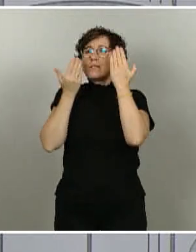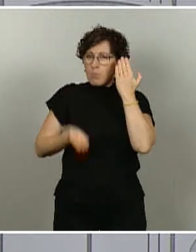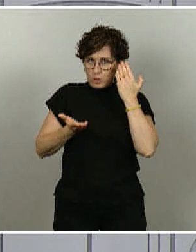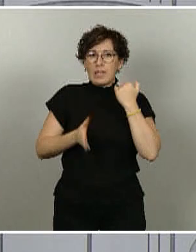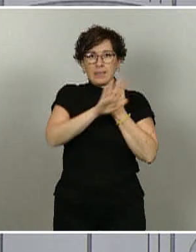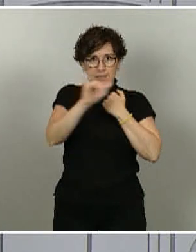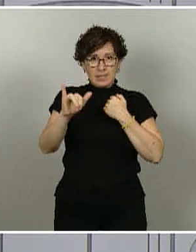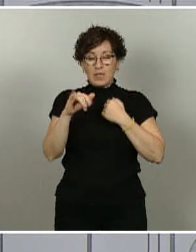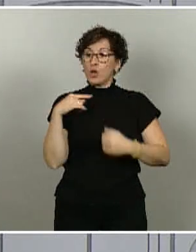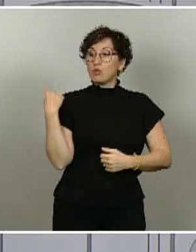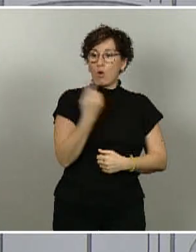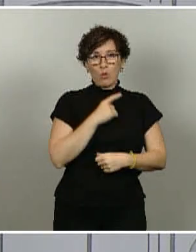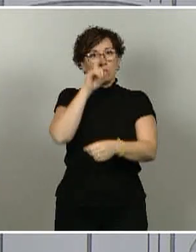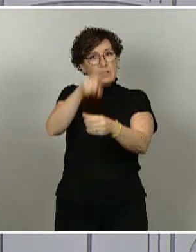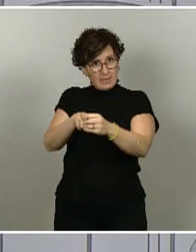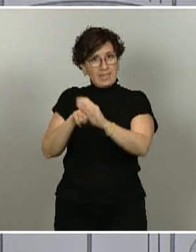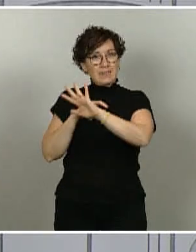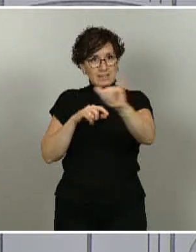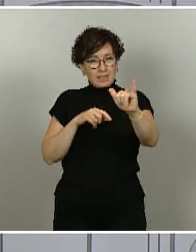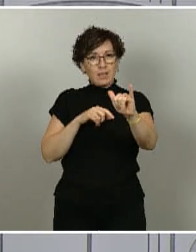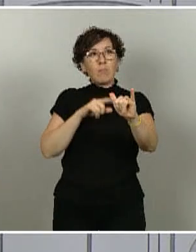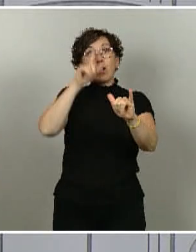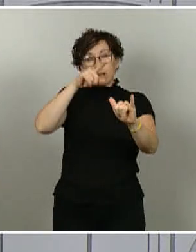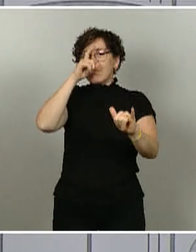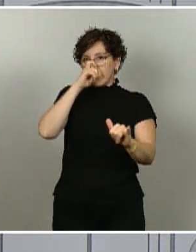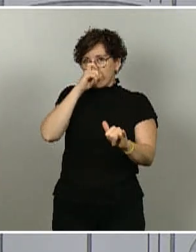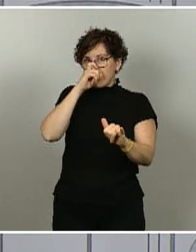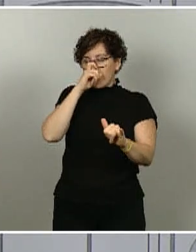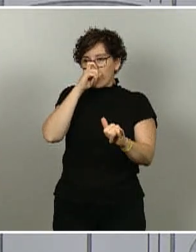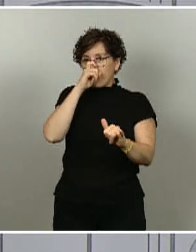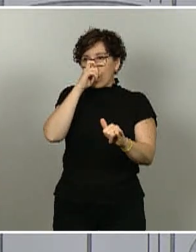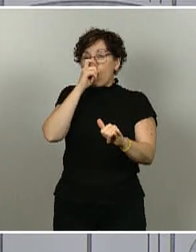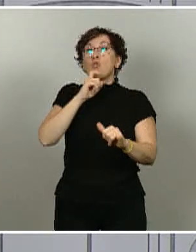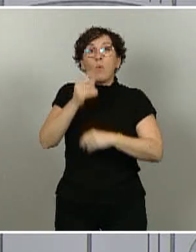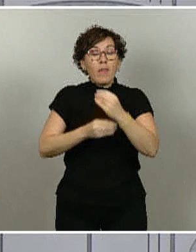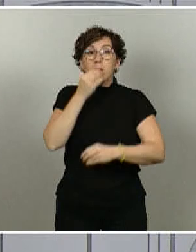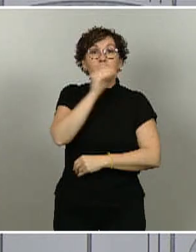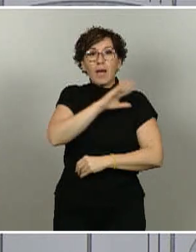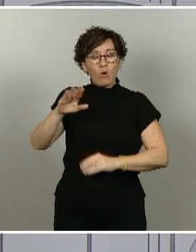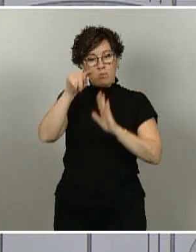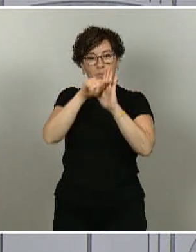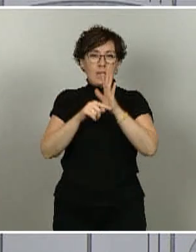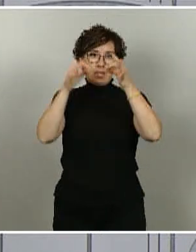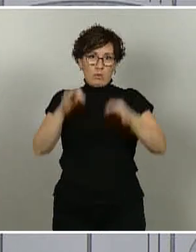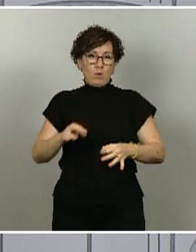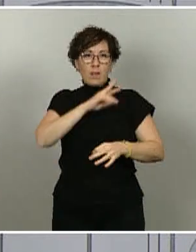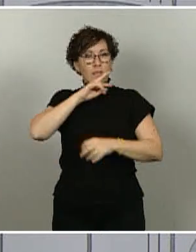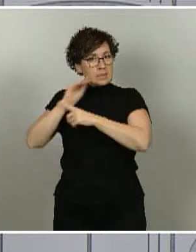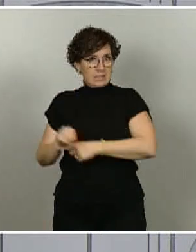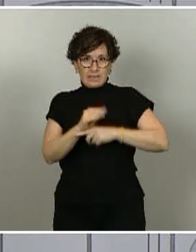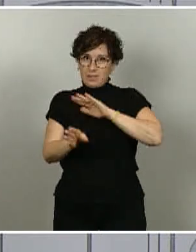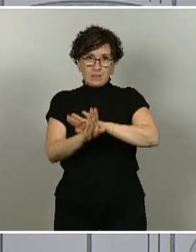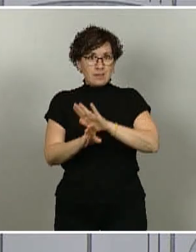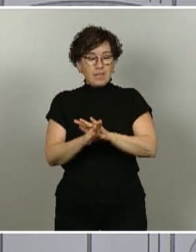los que podamos, pero debemos de sumarnos manteniendo las medidas de seguridad adecuadas. Hay que recordar la distancia de seguridad que hay